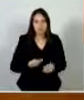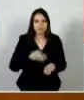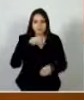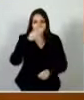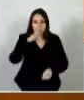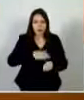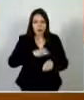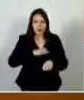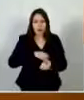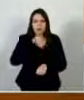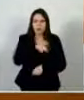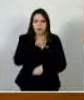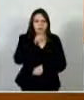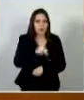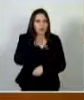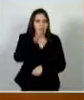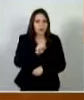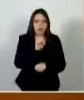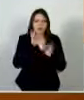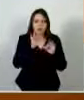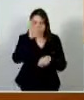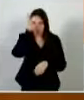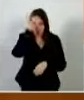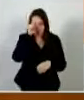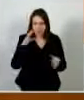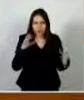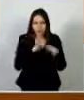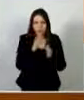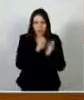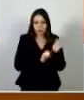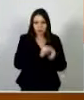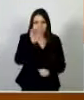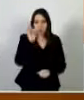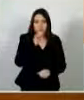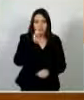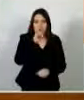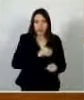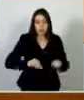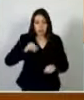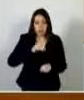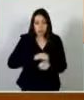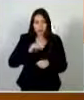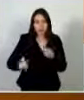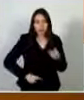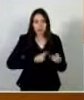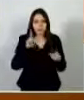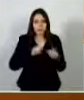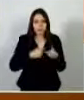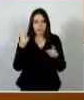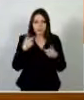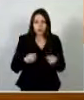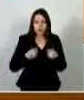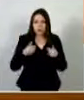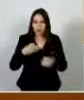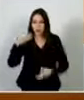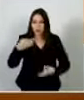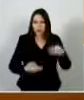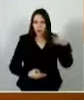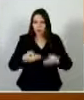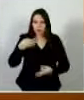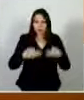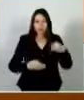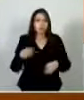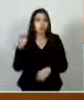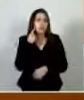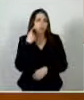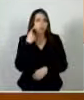caso de que se publique y entre en vigor esta reforma constitucional. Segundo, juicio político a los legisladores